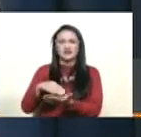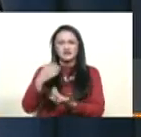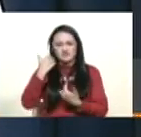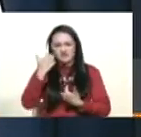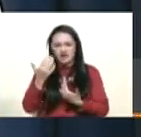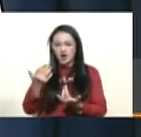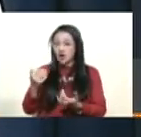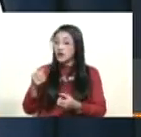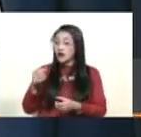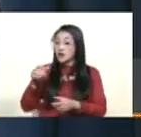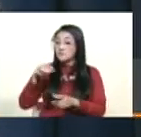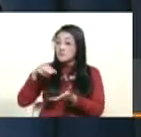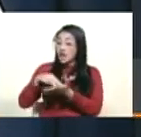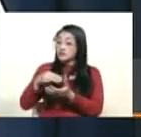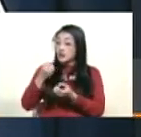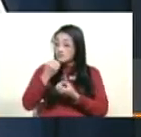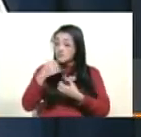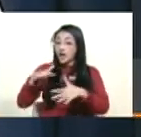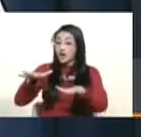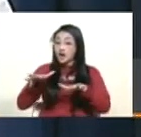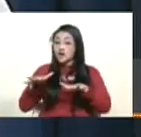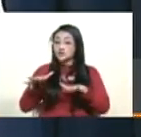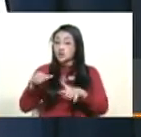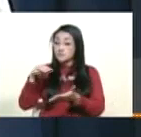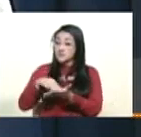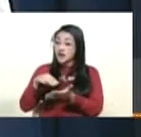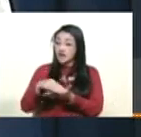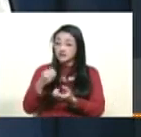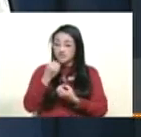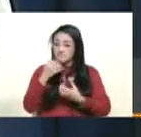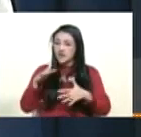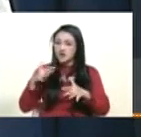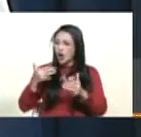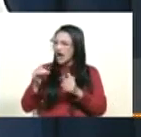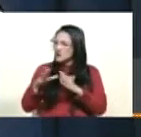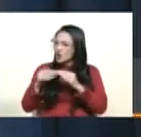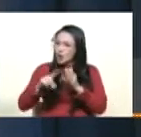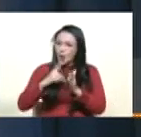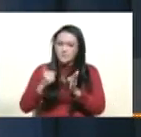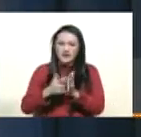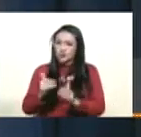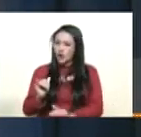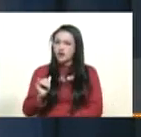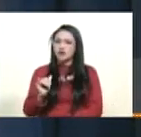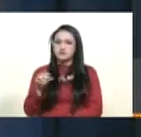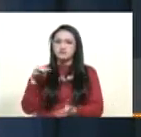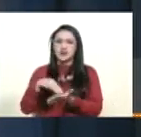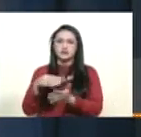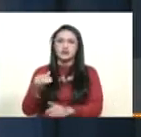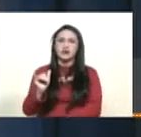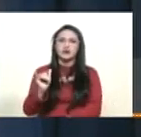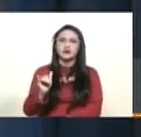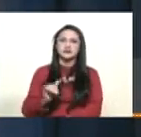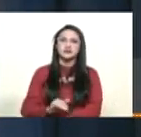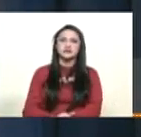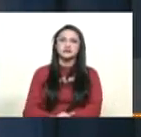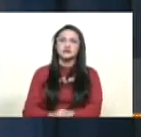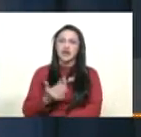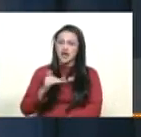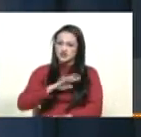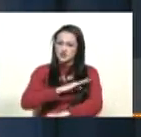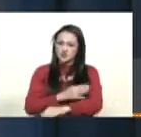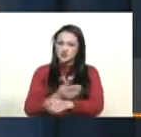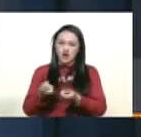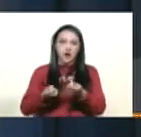su potencialidad, que Miranda, que es tan hermosa y que lo tiene todo, porque lo tiene todo, tiene una